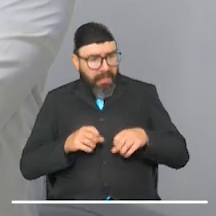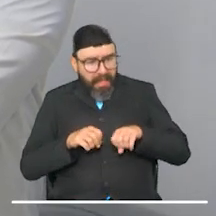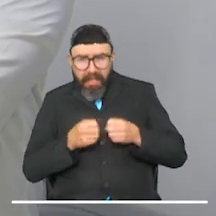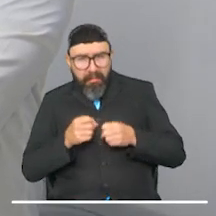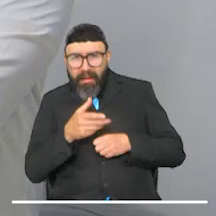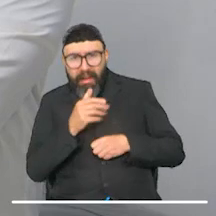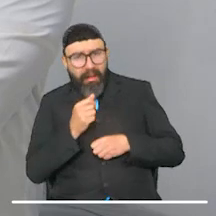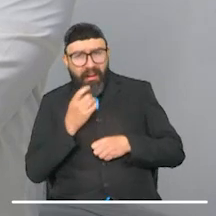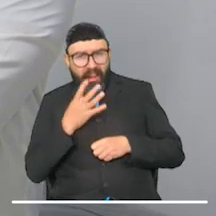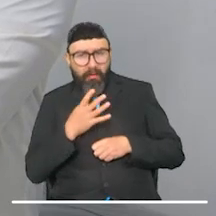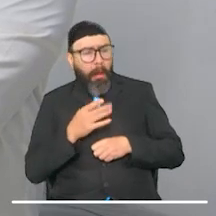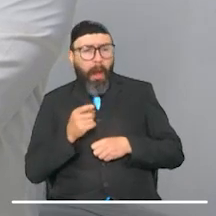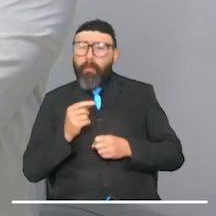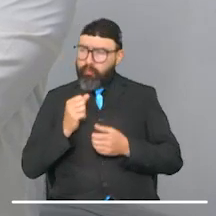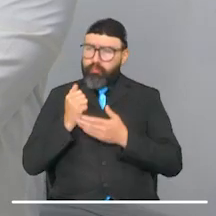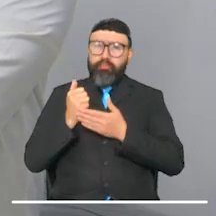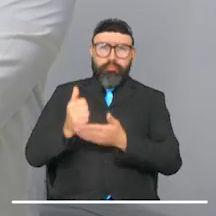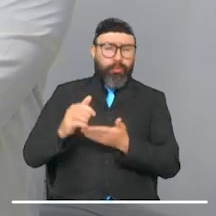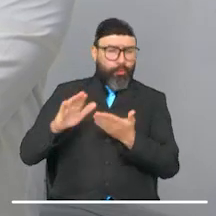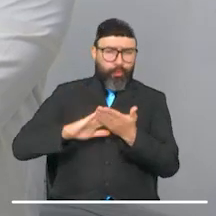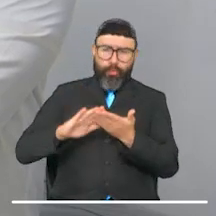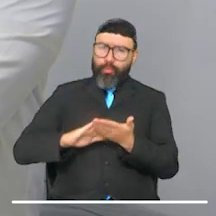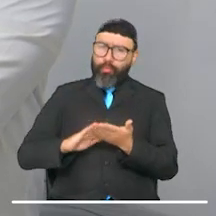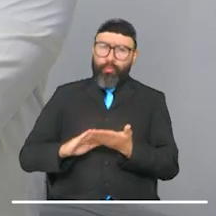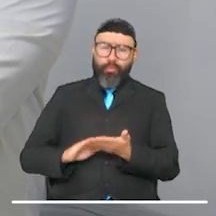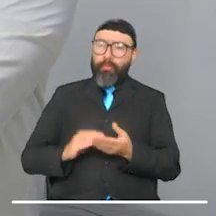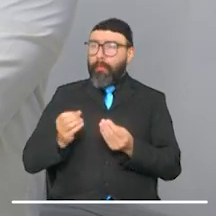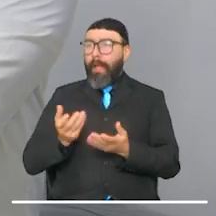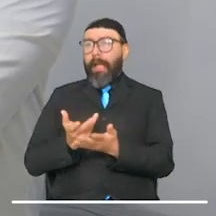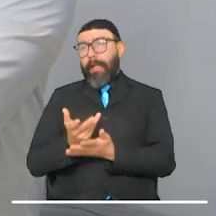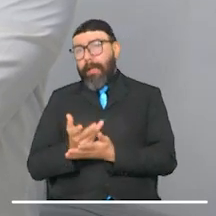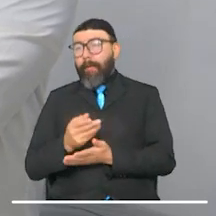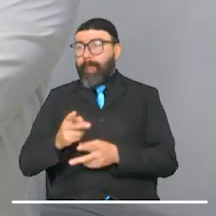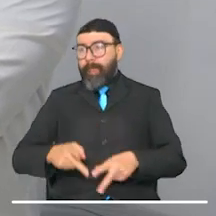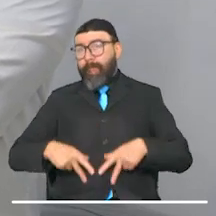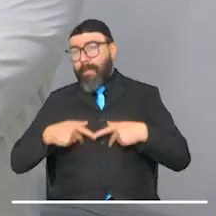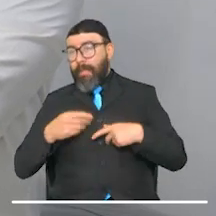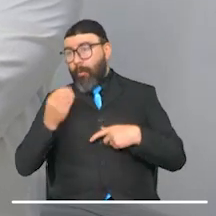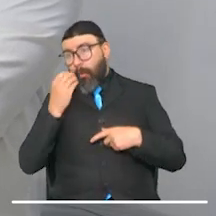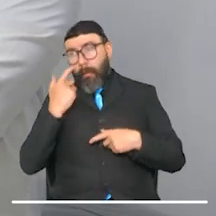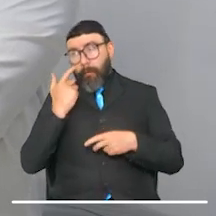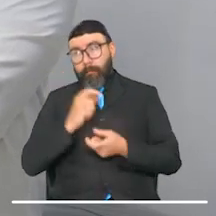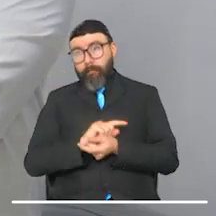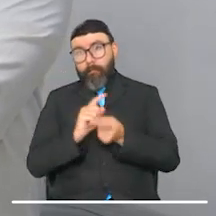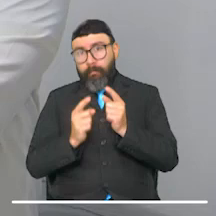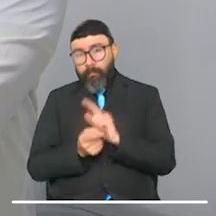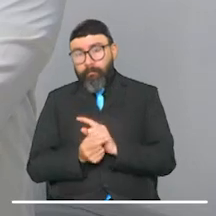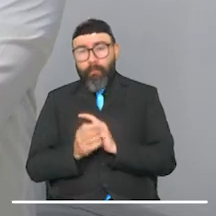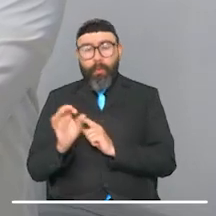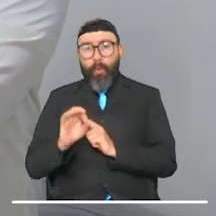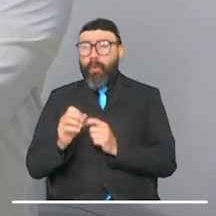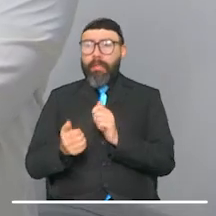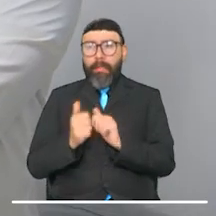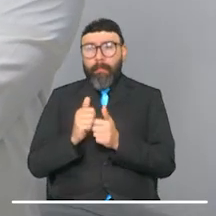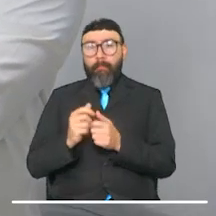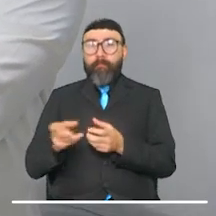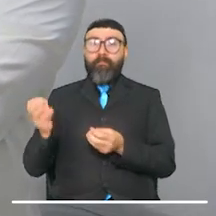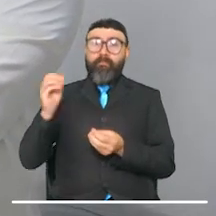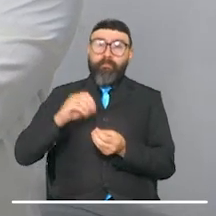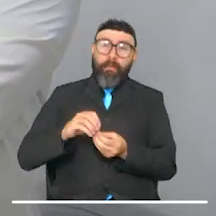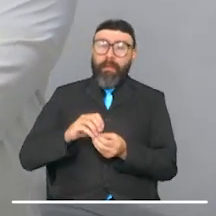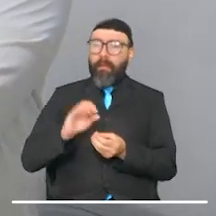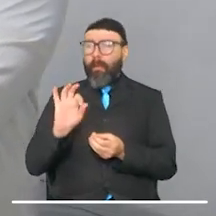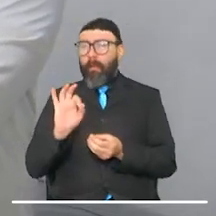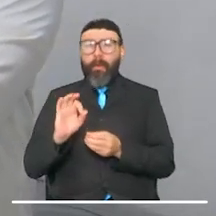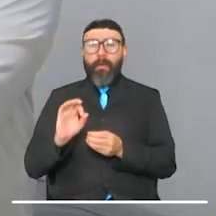hacer mucho Sí en cuanto a cambio de estilos de vida en cuanto a manejos con con